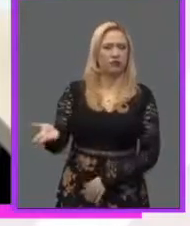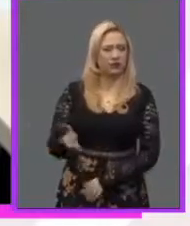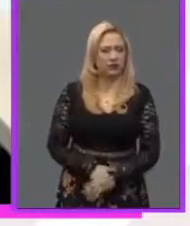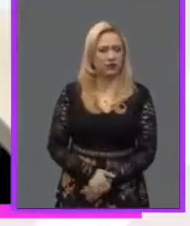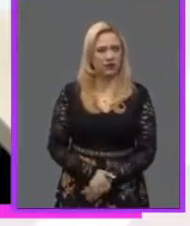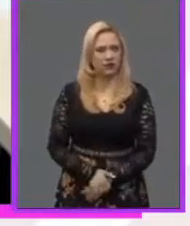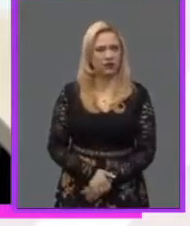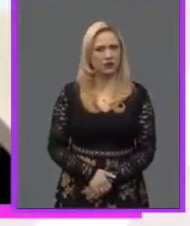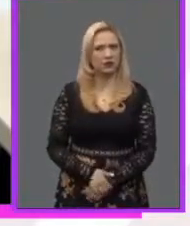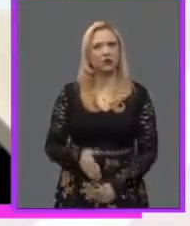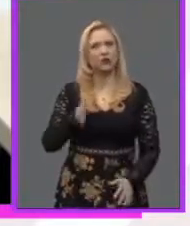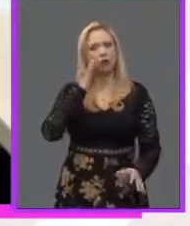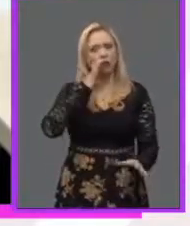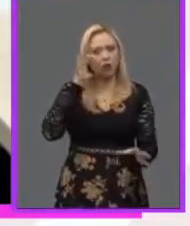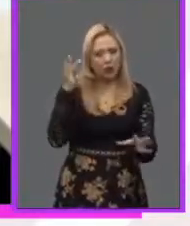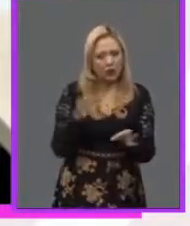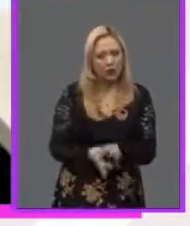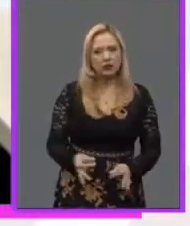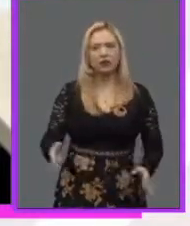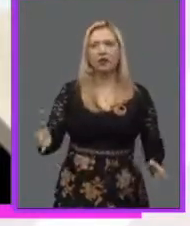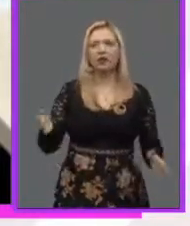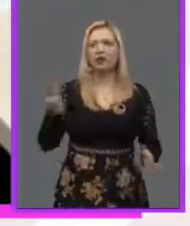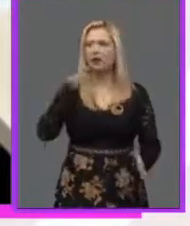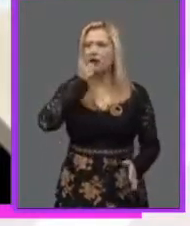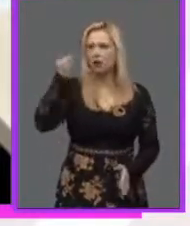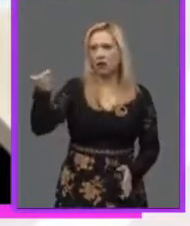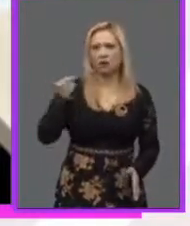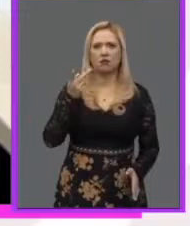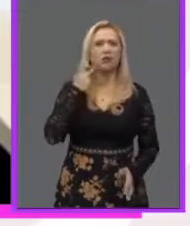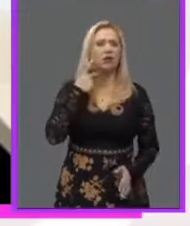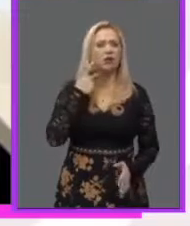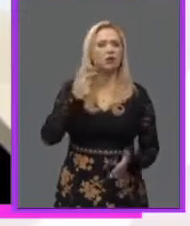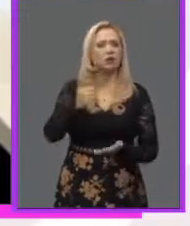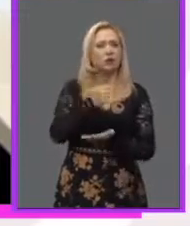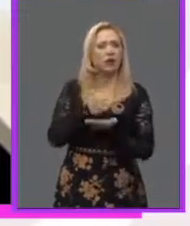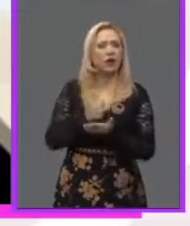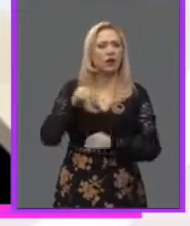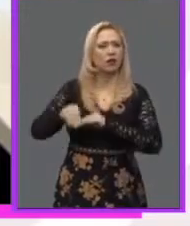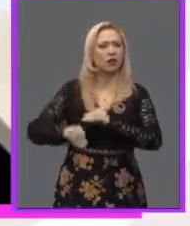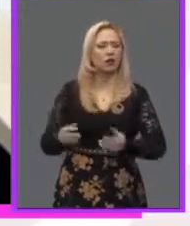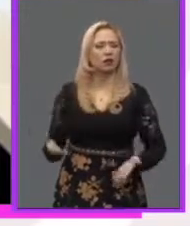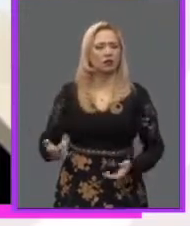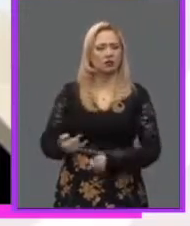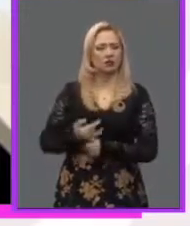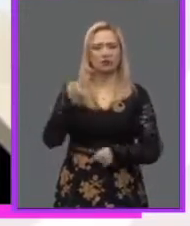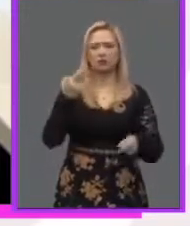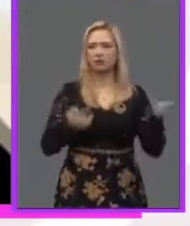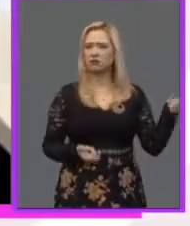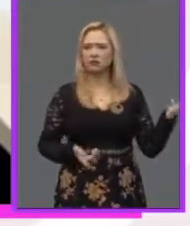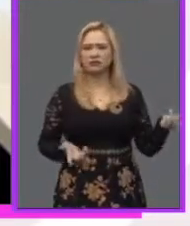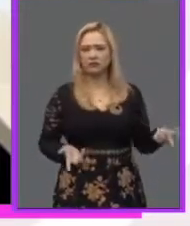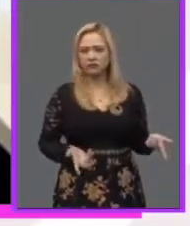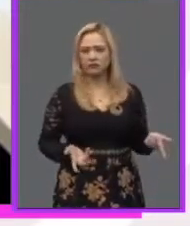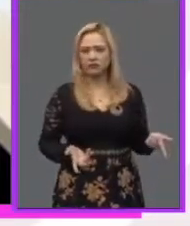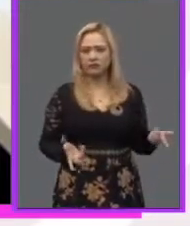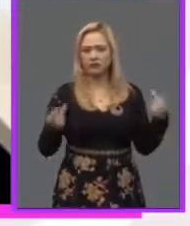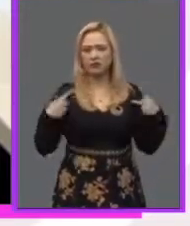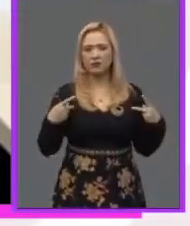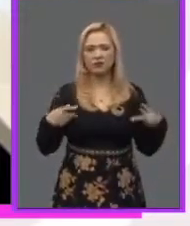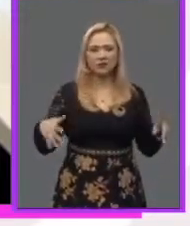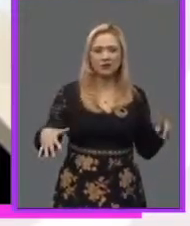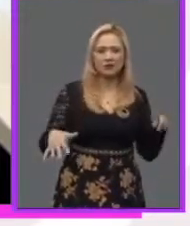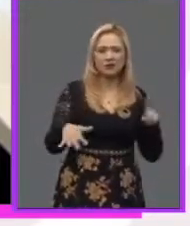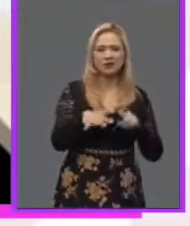iba totalmente en contra de las promesas y los idearios que traían las ciudades. O sea, ¿cuál era el común denominador entre todas